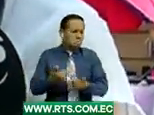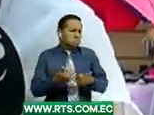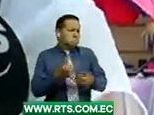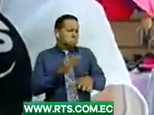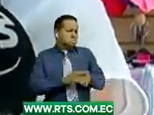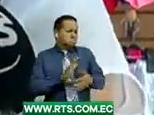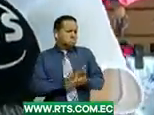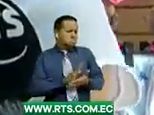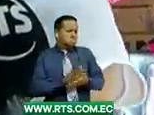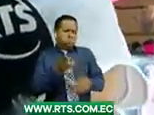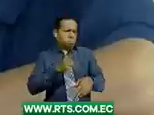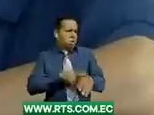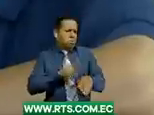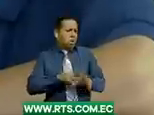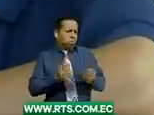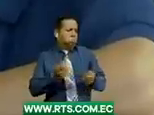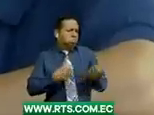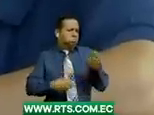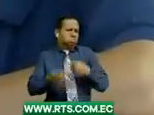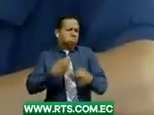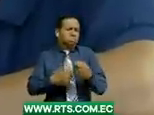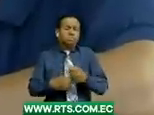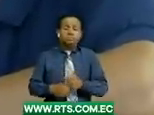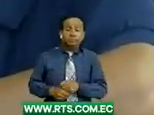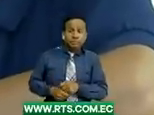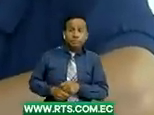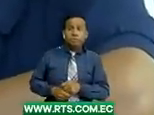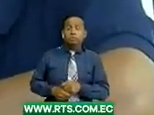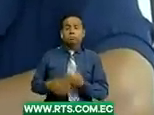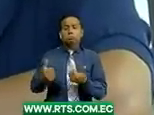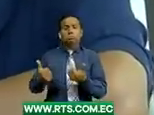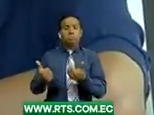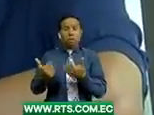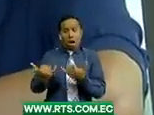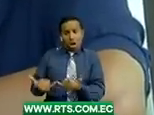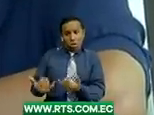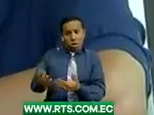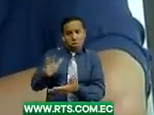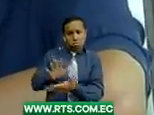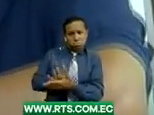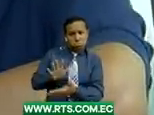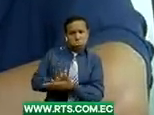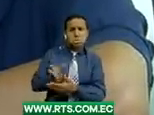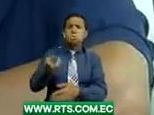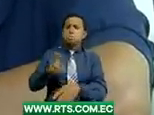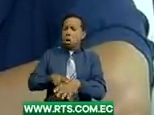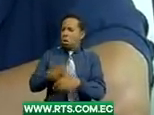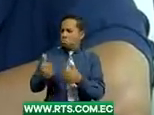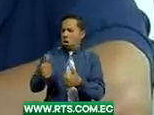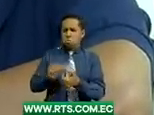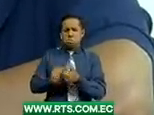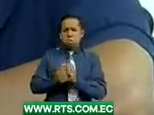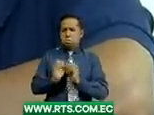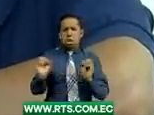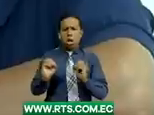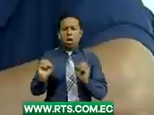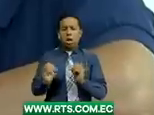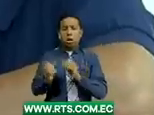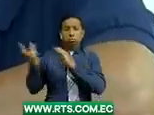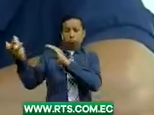viene, si la vende. Ahora todo bien, normal, no hay problema. ¿Importaciones?